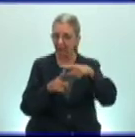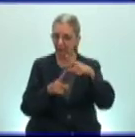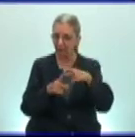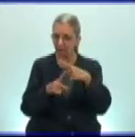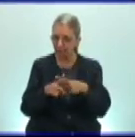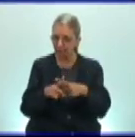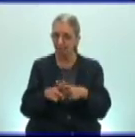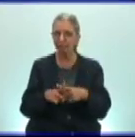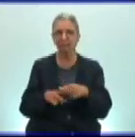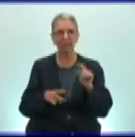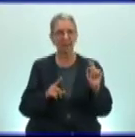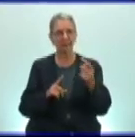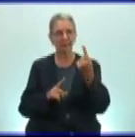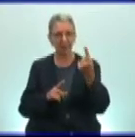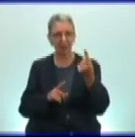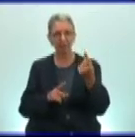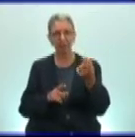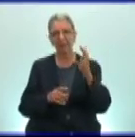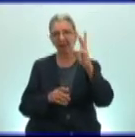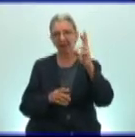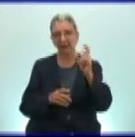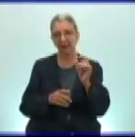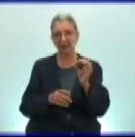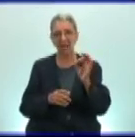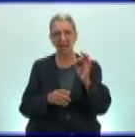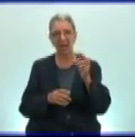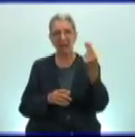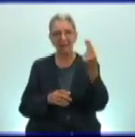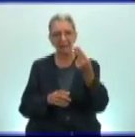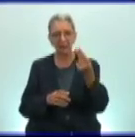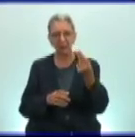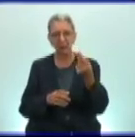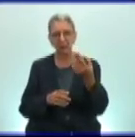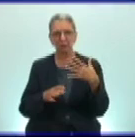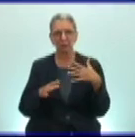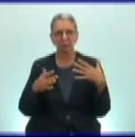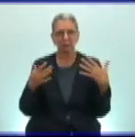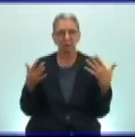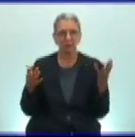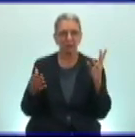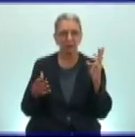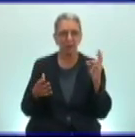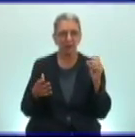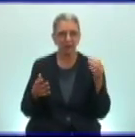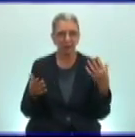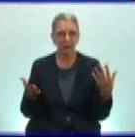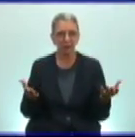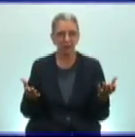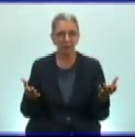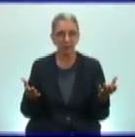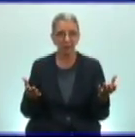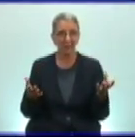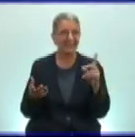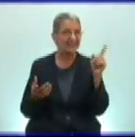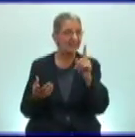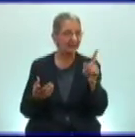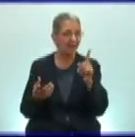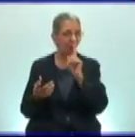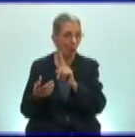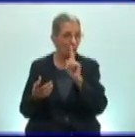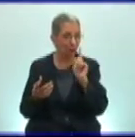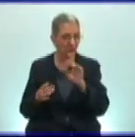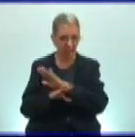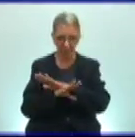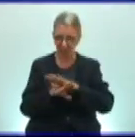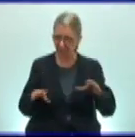respuesta. Elemento químico de número atómico Z igual 11. Cantidad de protones en su núcleo. Esta información